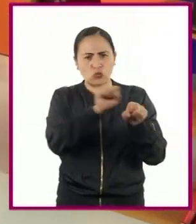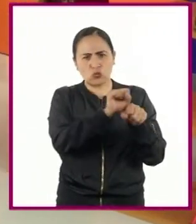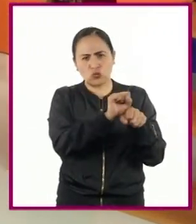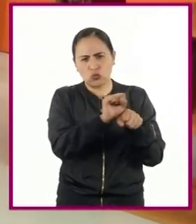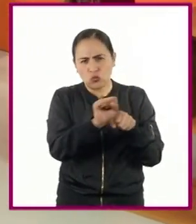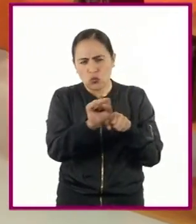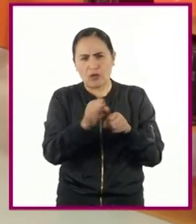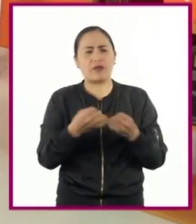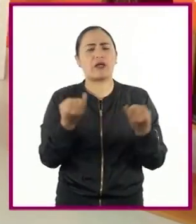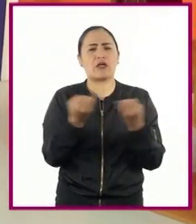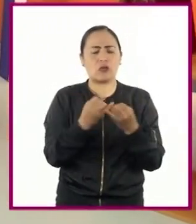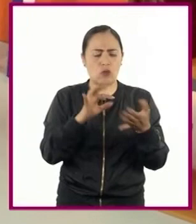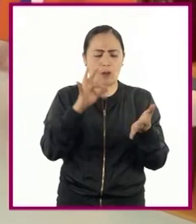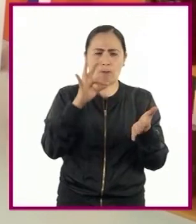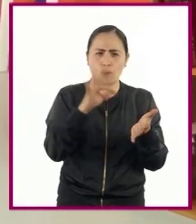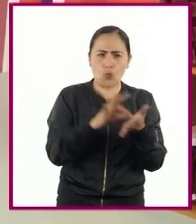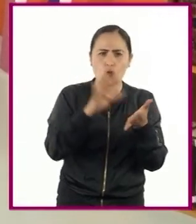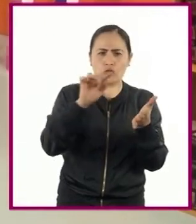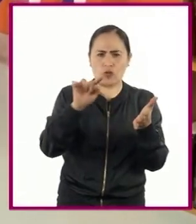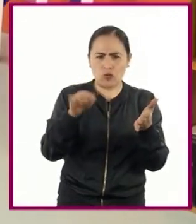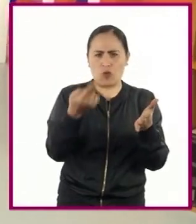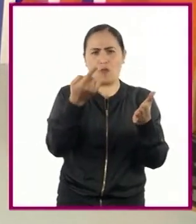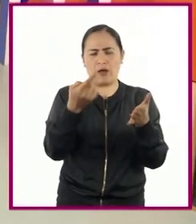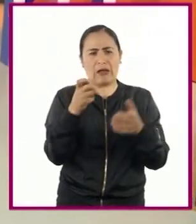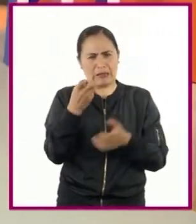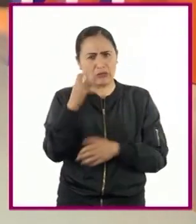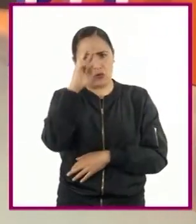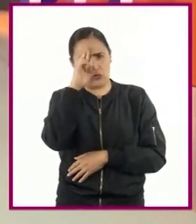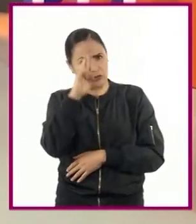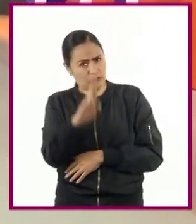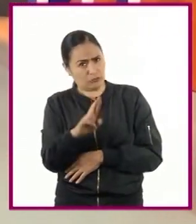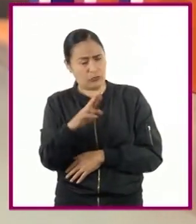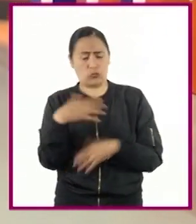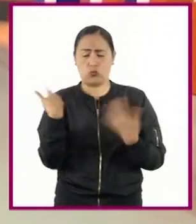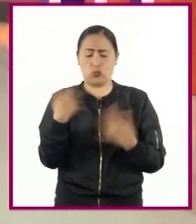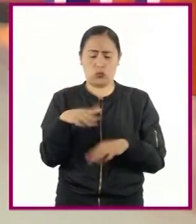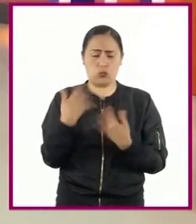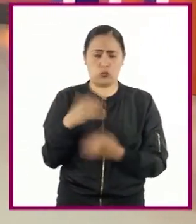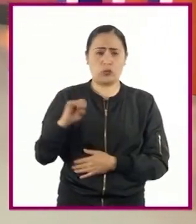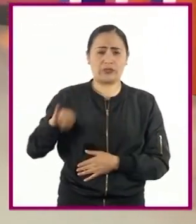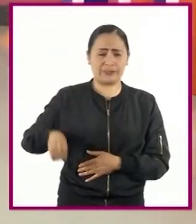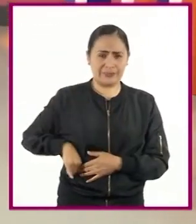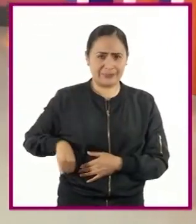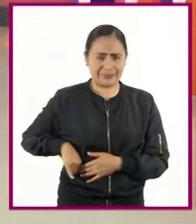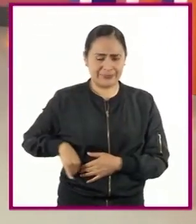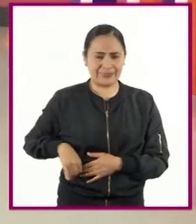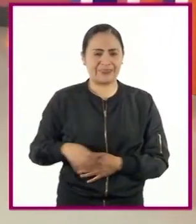pausas marcadas por la puntuación. Y eso me resultó bastante interesante.